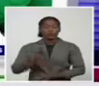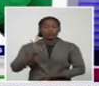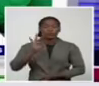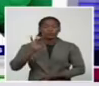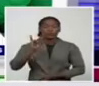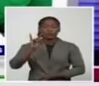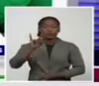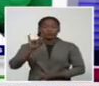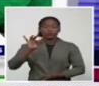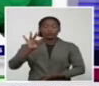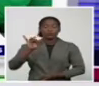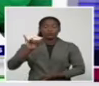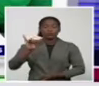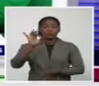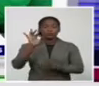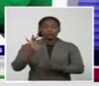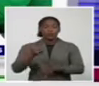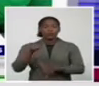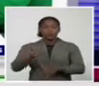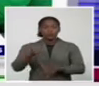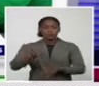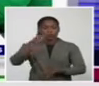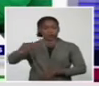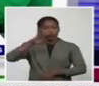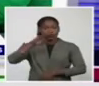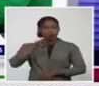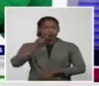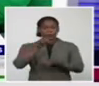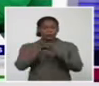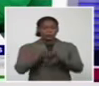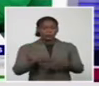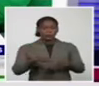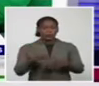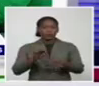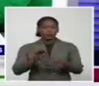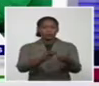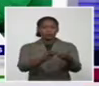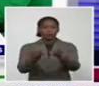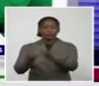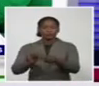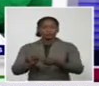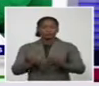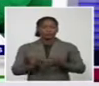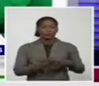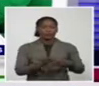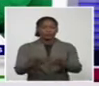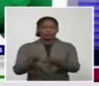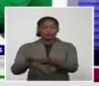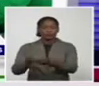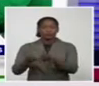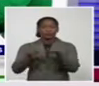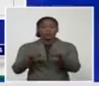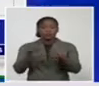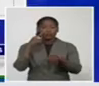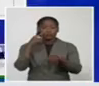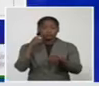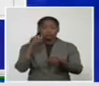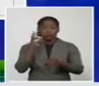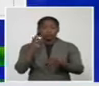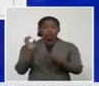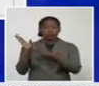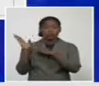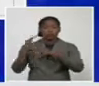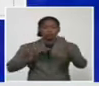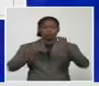la elevada transmisión que tenemos en nuestro país. Esto se puede apreciar en el gráfico, donde se